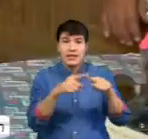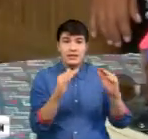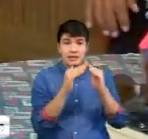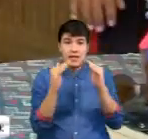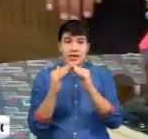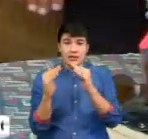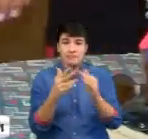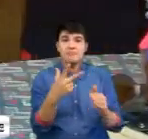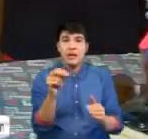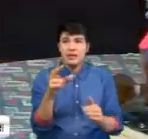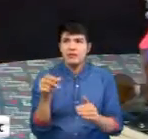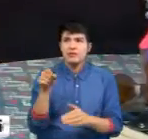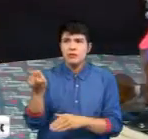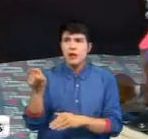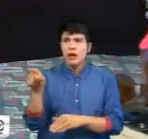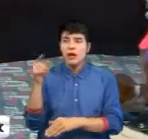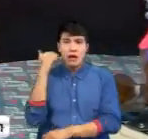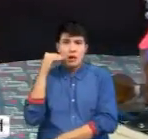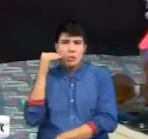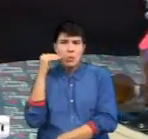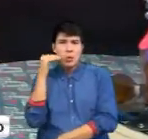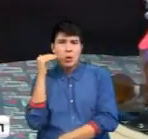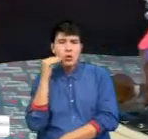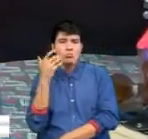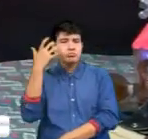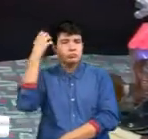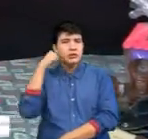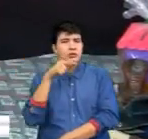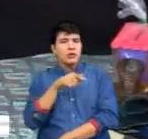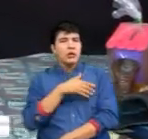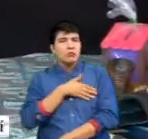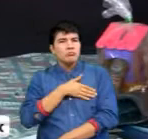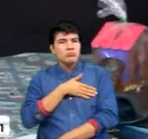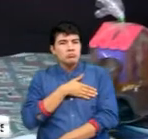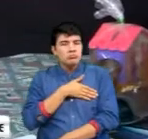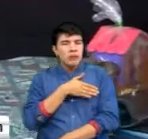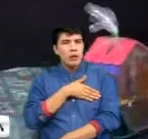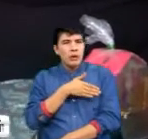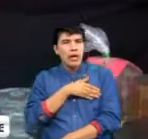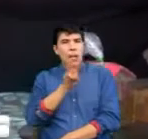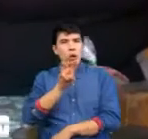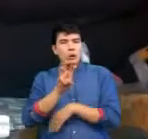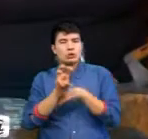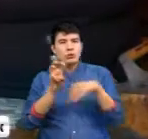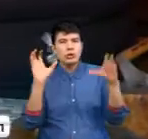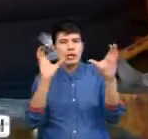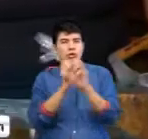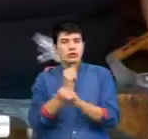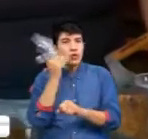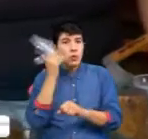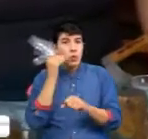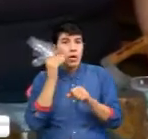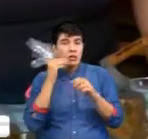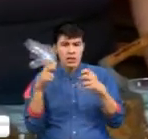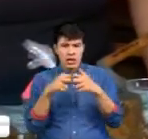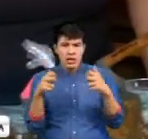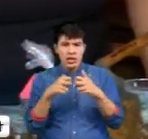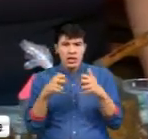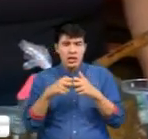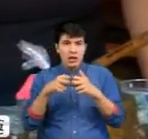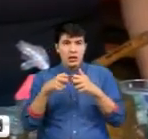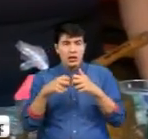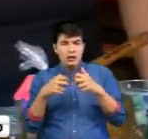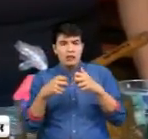gladys disfrutaba de su tradicional novena de las 8 de la noche cuando el servicio de energía eléctrica presentó